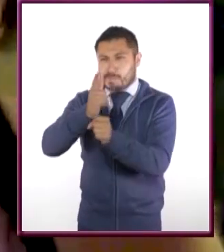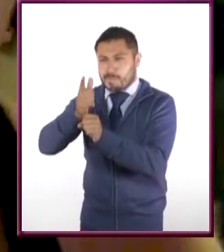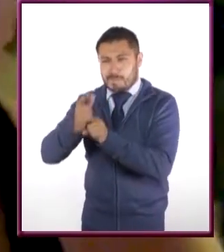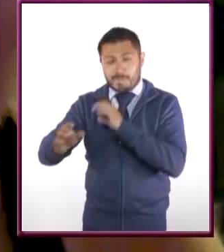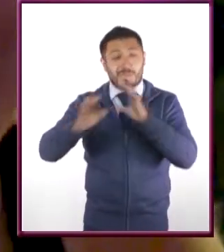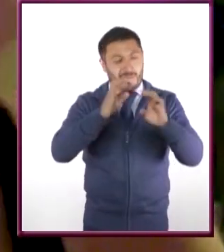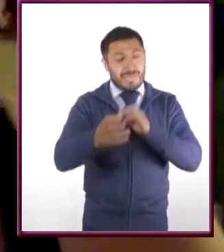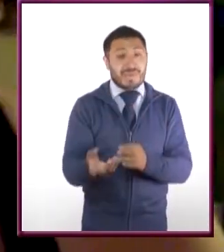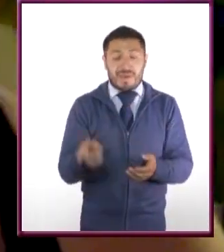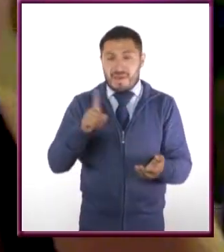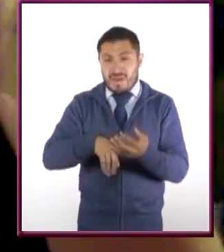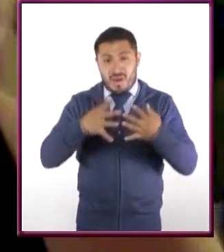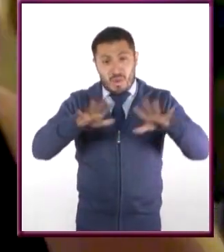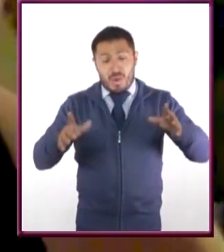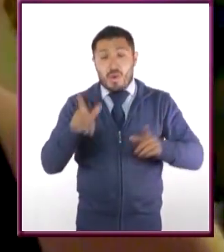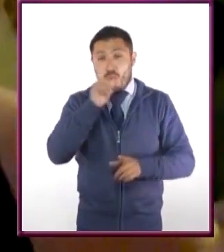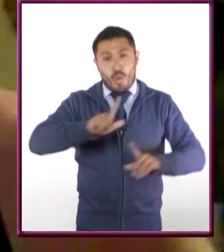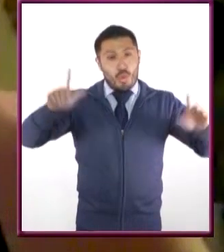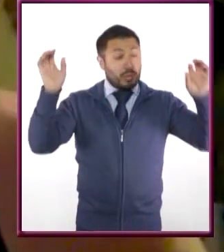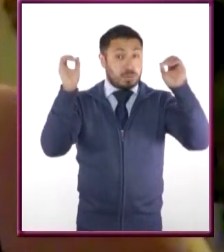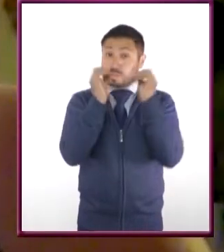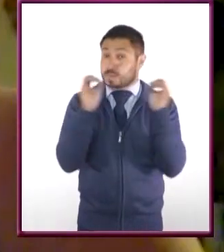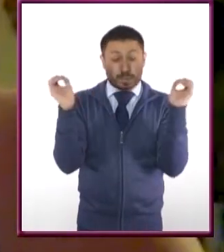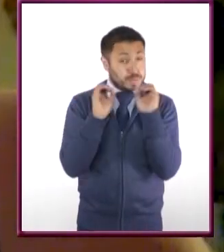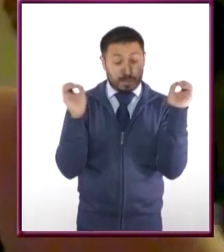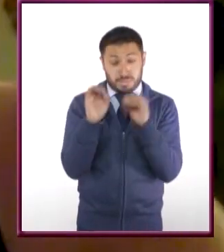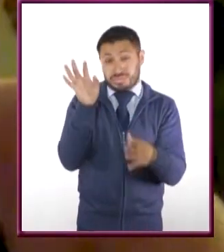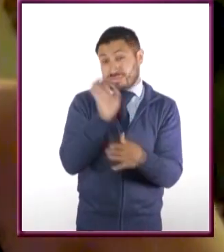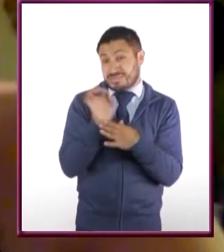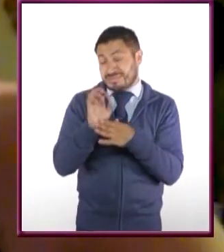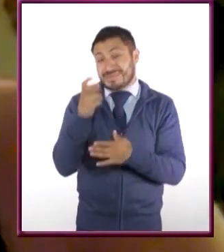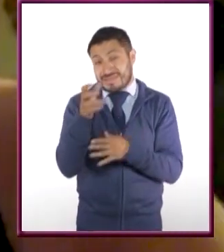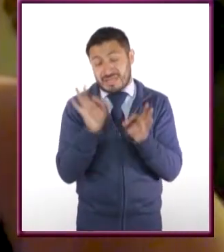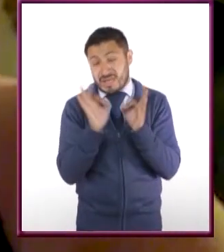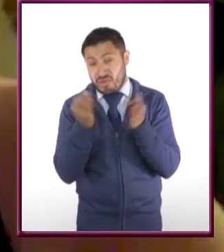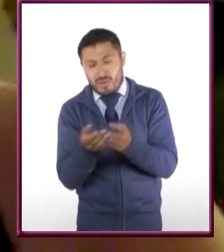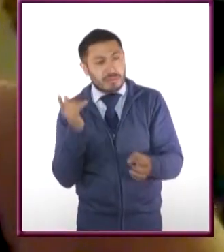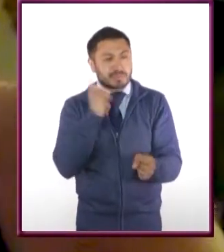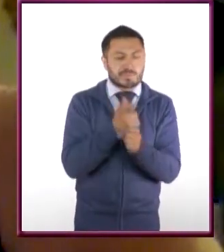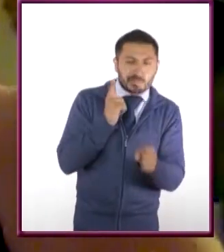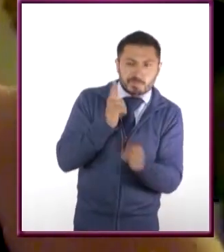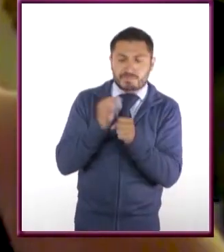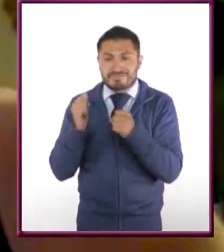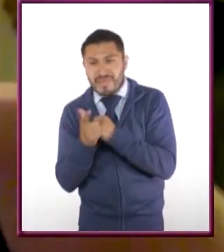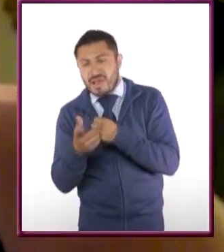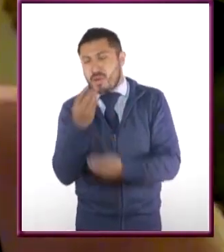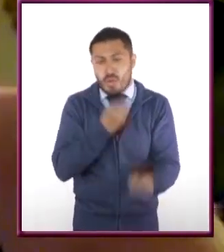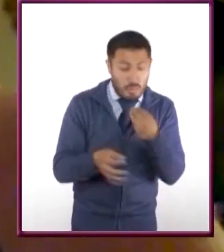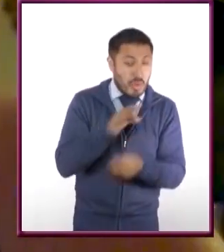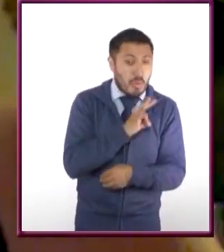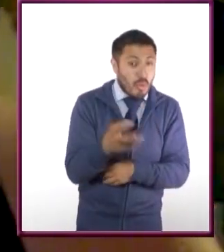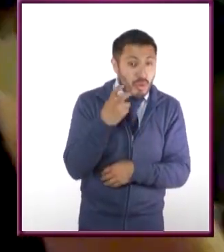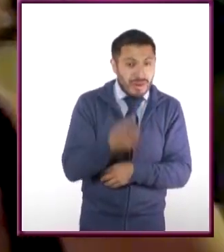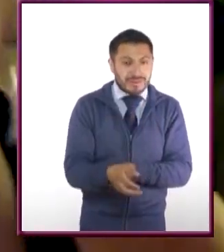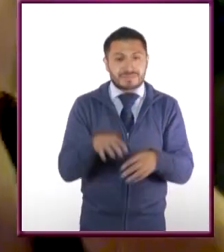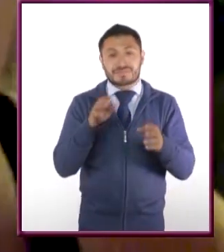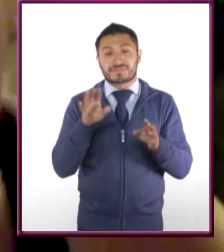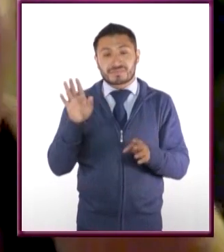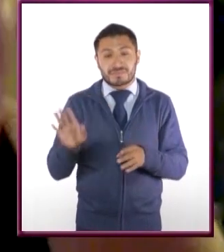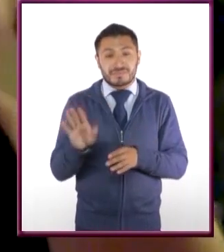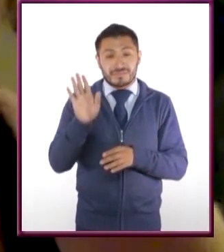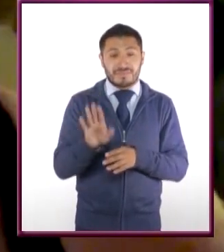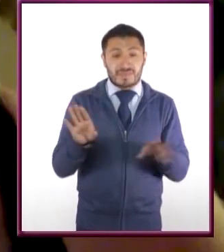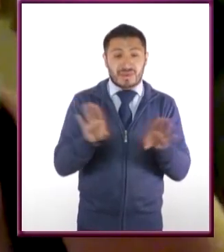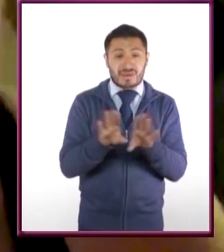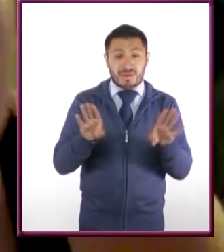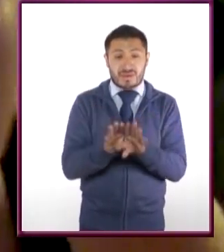en el medio marino no hay luz. Entonces, una manera de saber si hay algo que pueda comer es haciendo esto, que es algo parecido a lo que